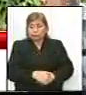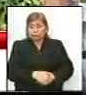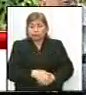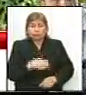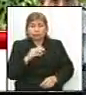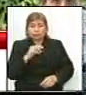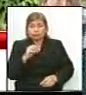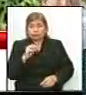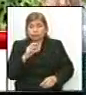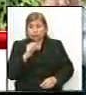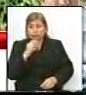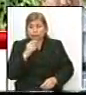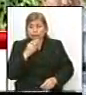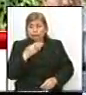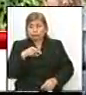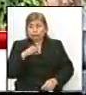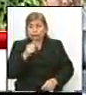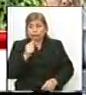Multipartidario.